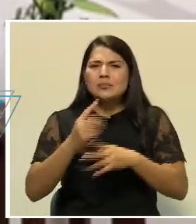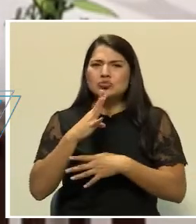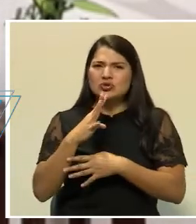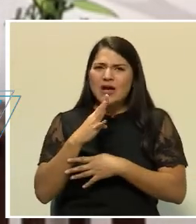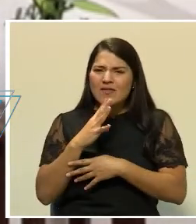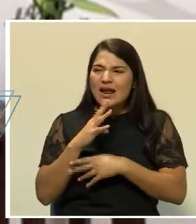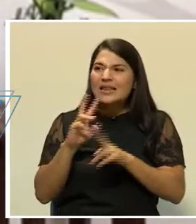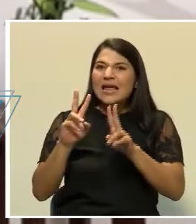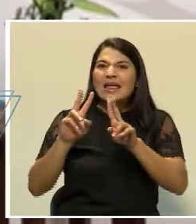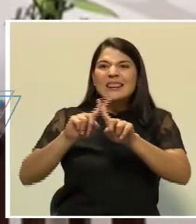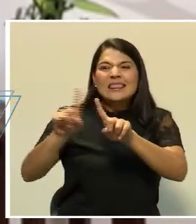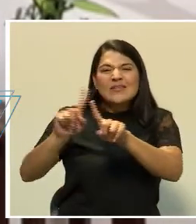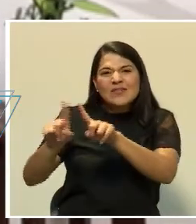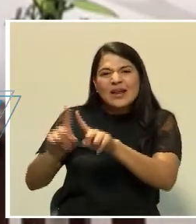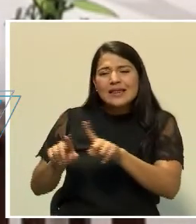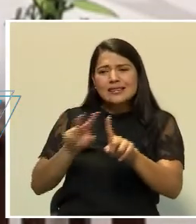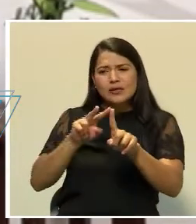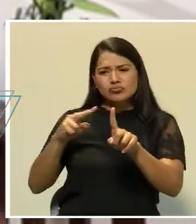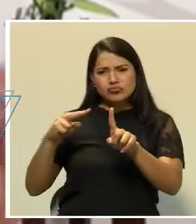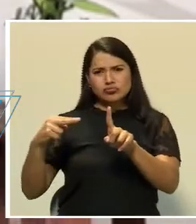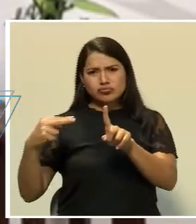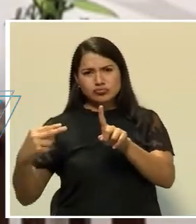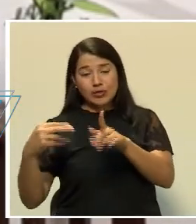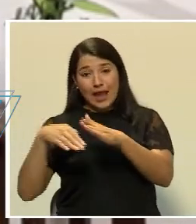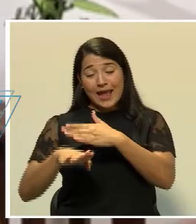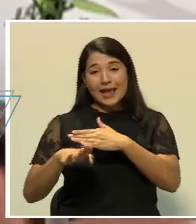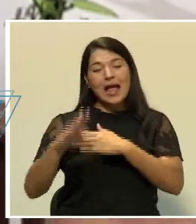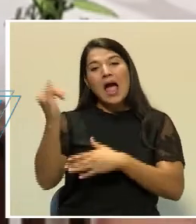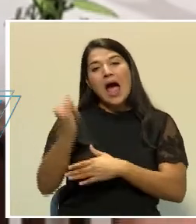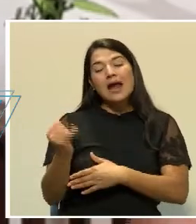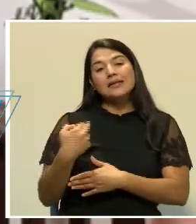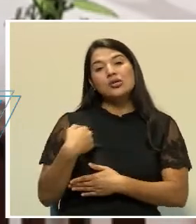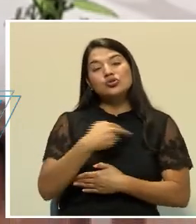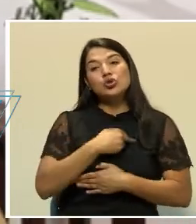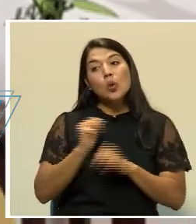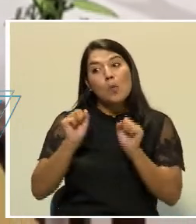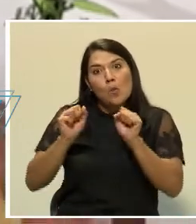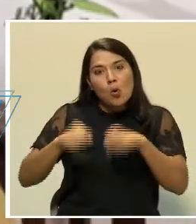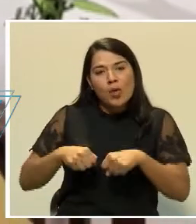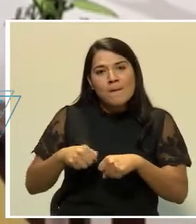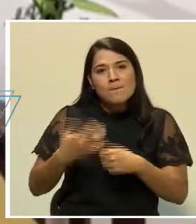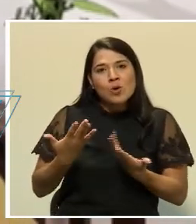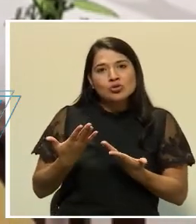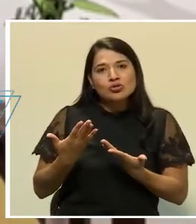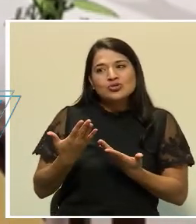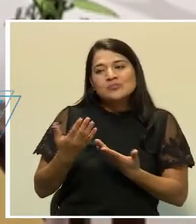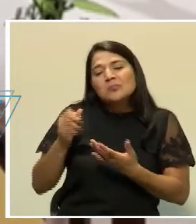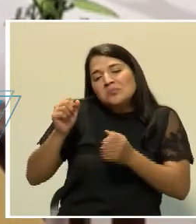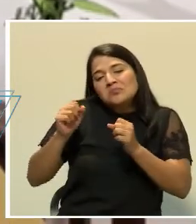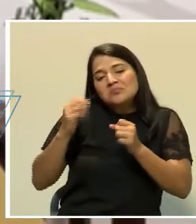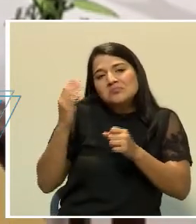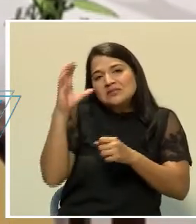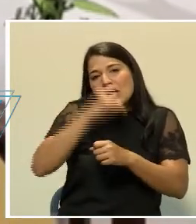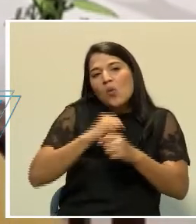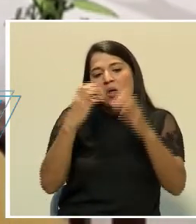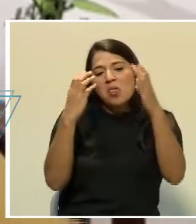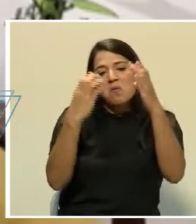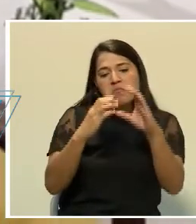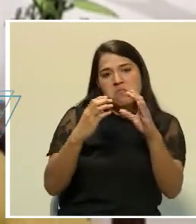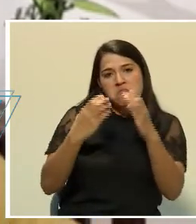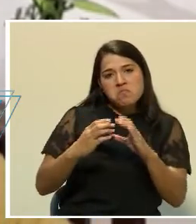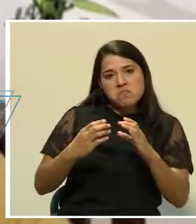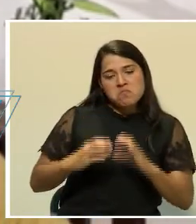curatoriales, de museológicos, historia del arte y demás, es cuando podemos encontrar pues la segmentación de